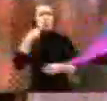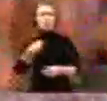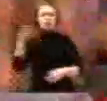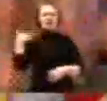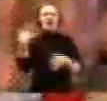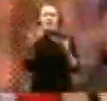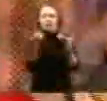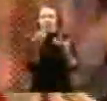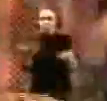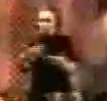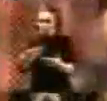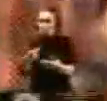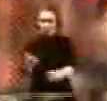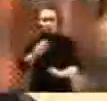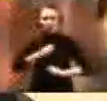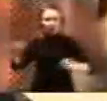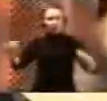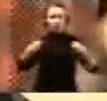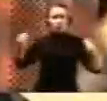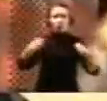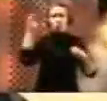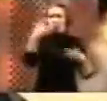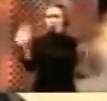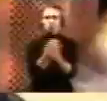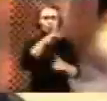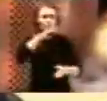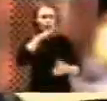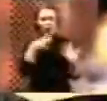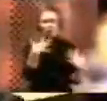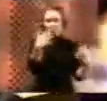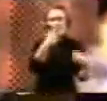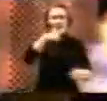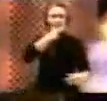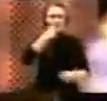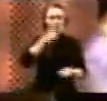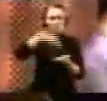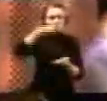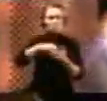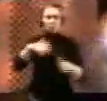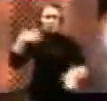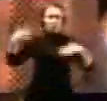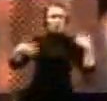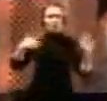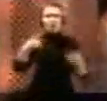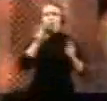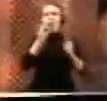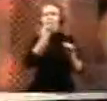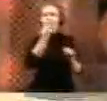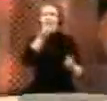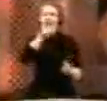hacía disfrutar. Alegraba a todo el pueblo, ironía y